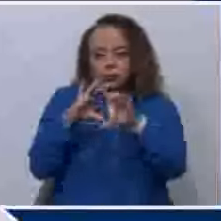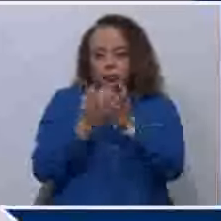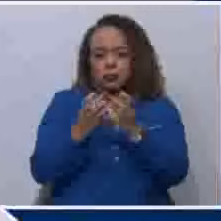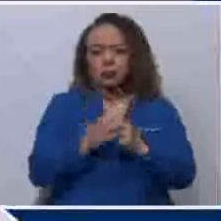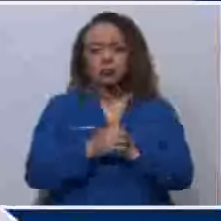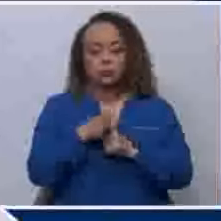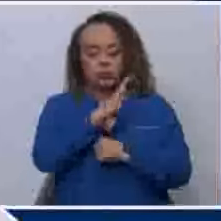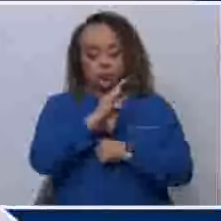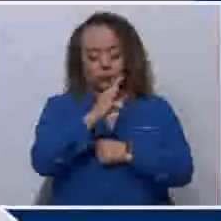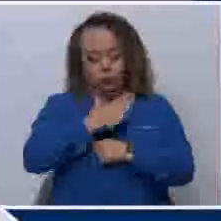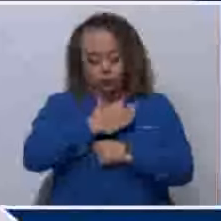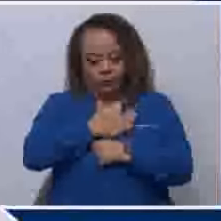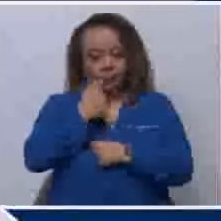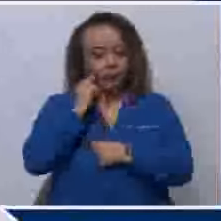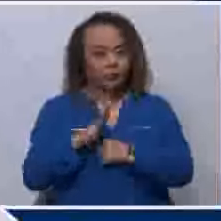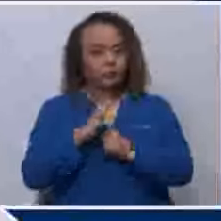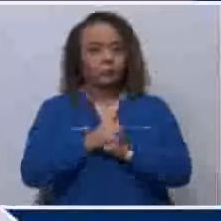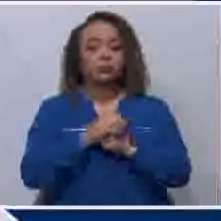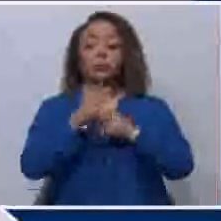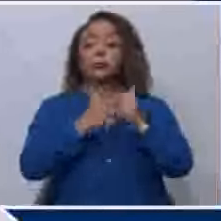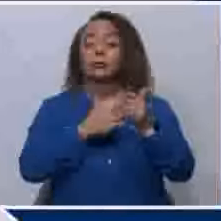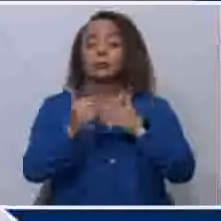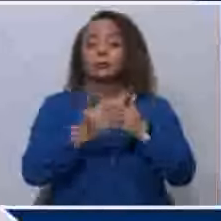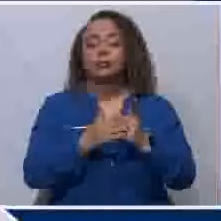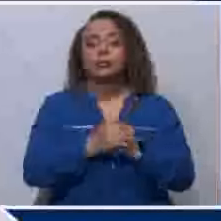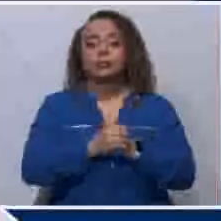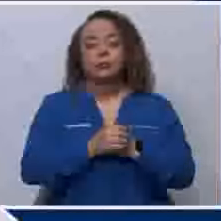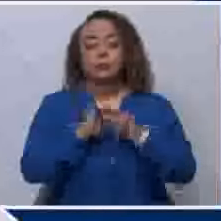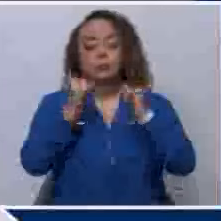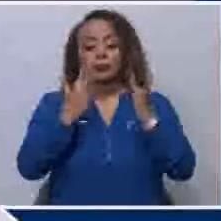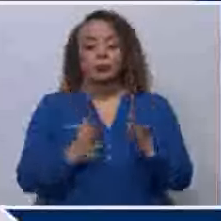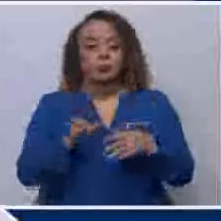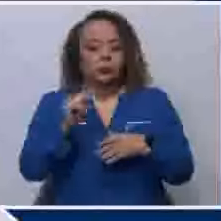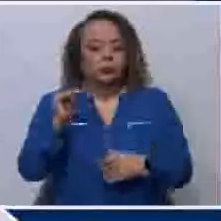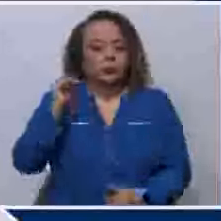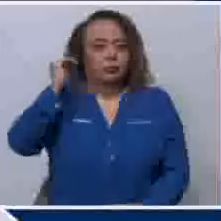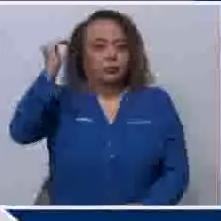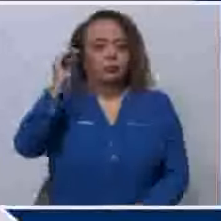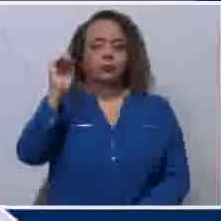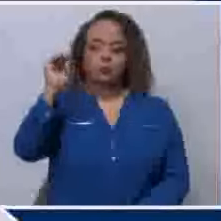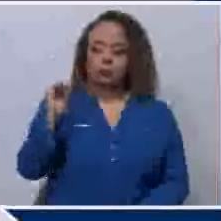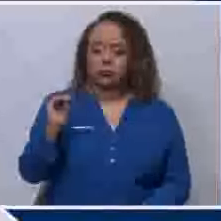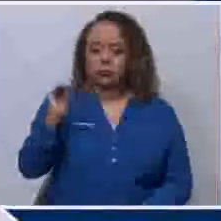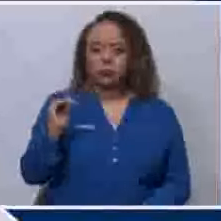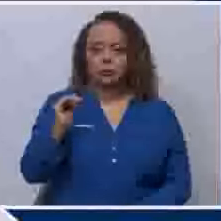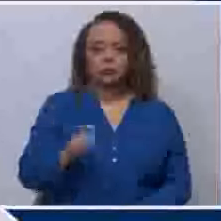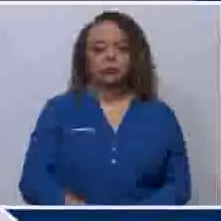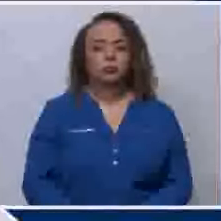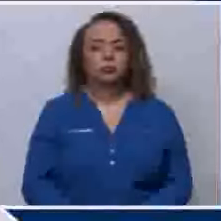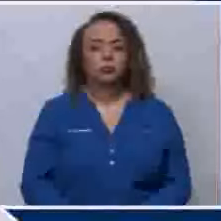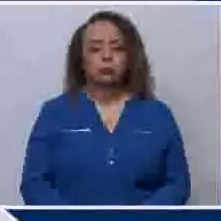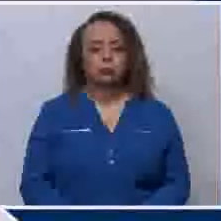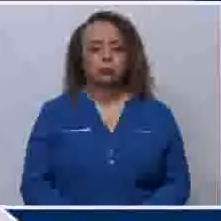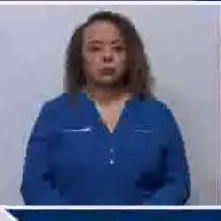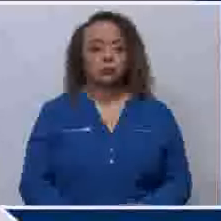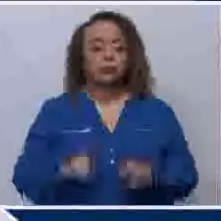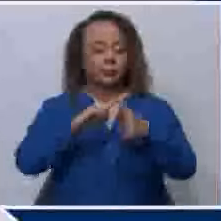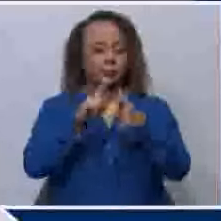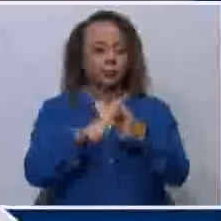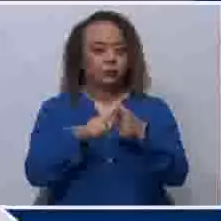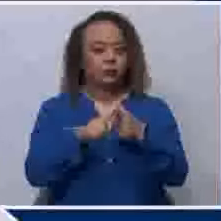¿verdad? Me parece que a pesar... a ver, los jugadores que no son tan altos, que son pequeños, el centro de gravedad está más cerca del piso